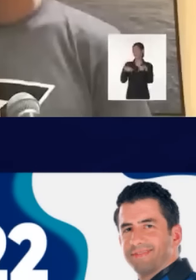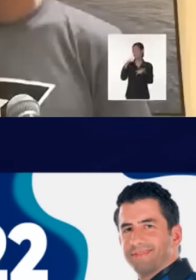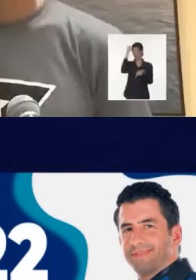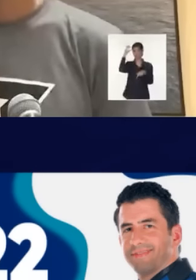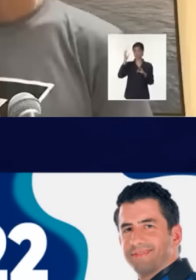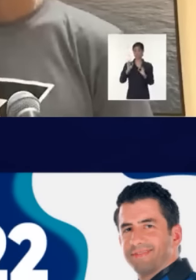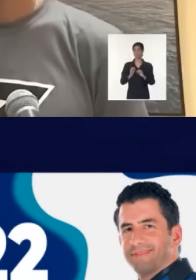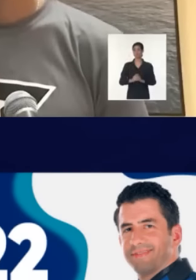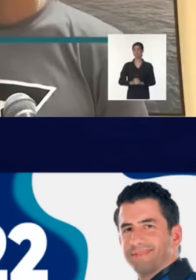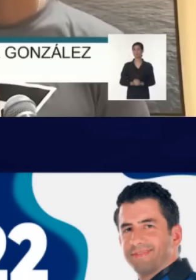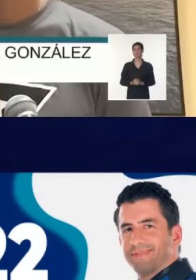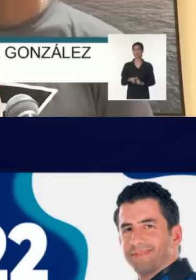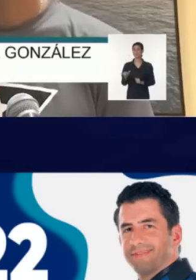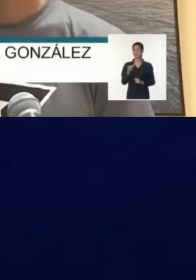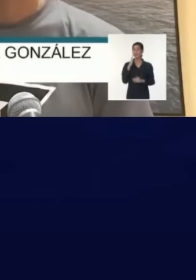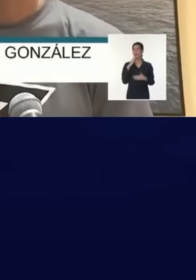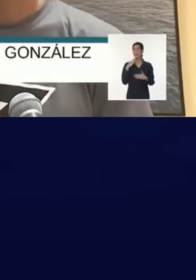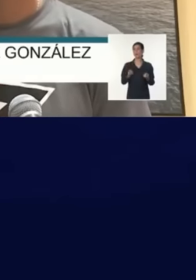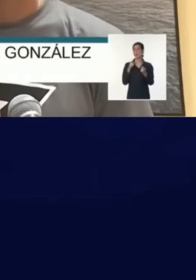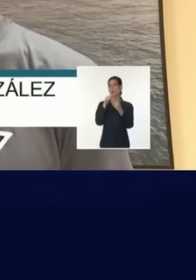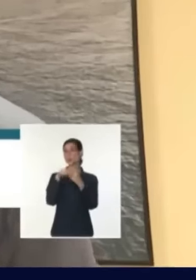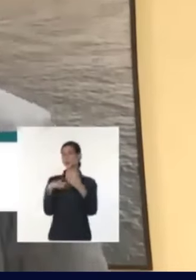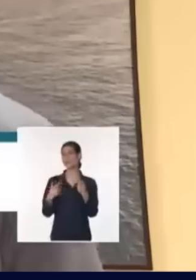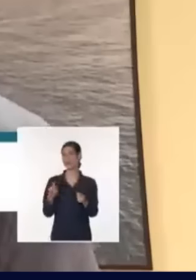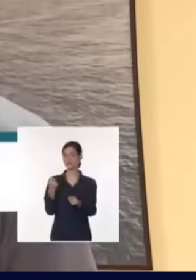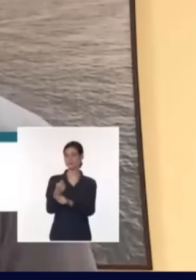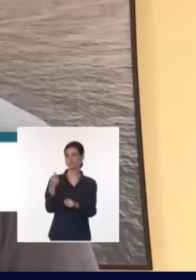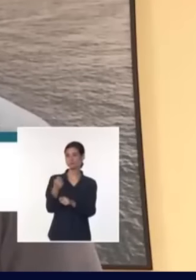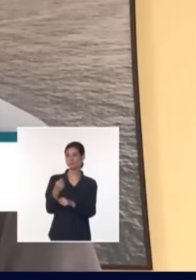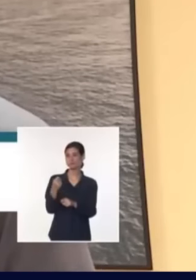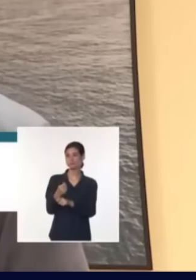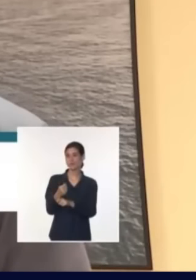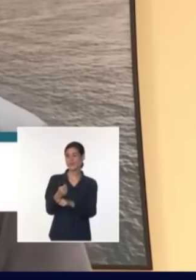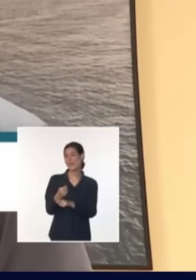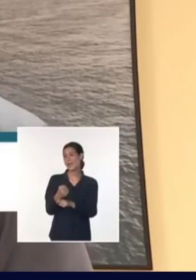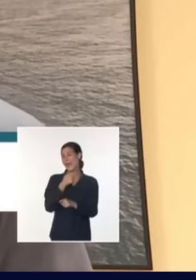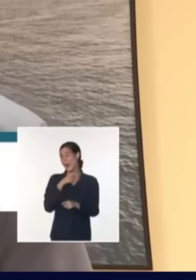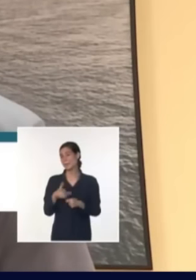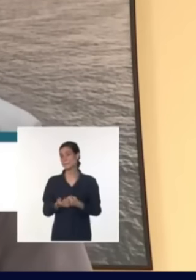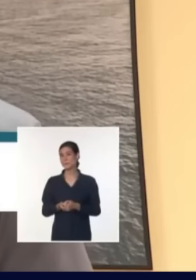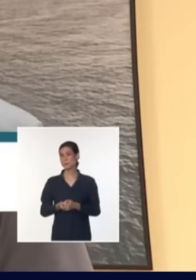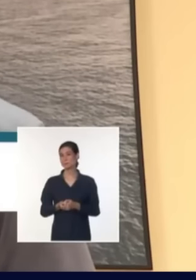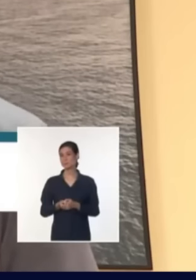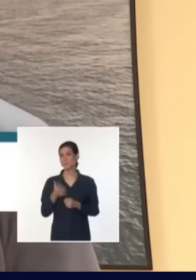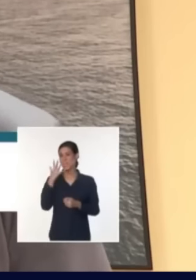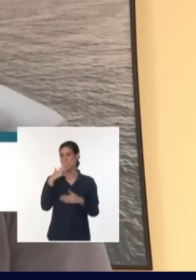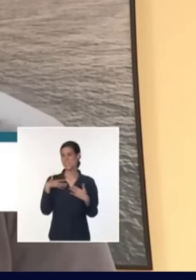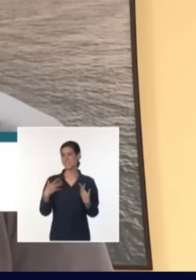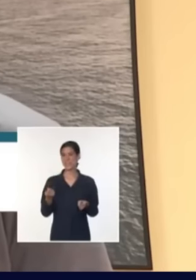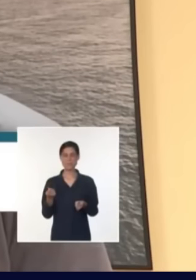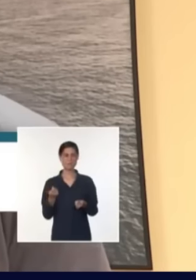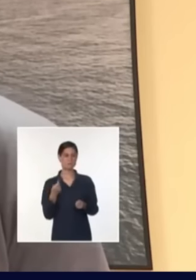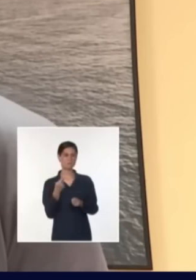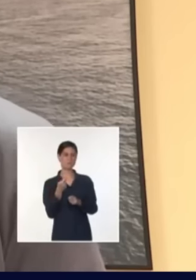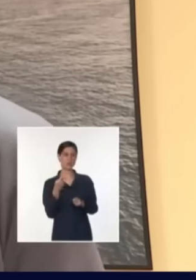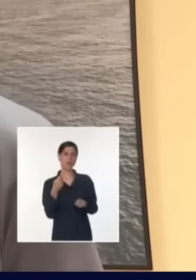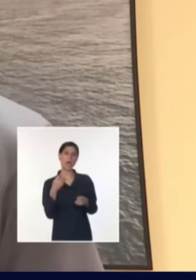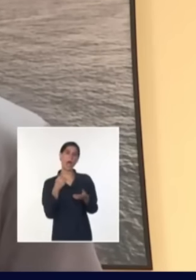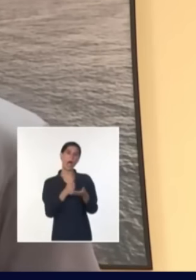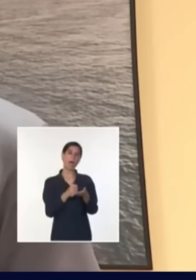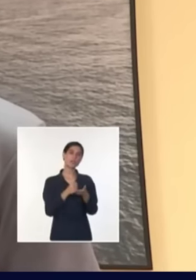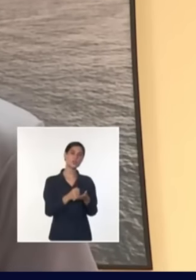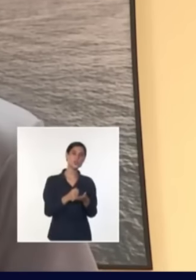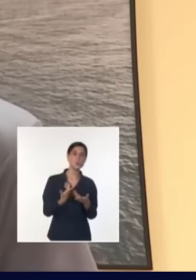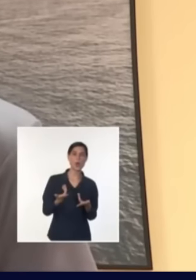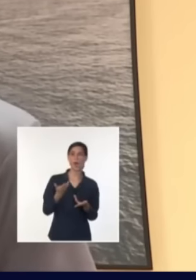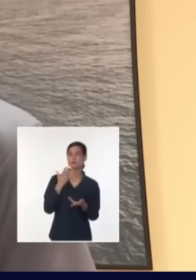También a formar parte no solamente de quién emite, cuáles son los planteamientos que tenemos, sino cómo formamos parte también de esa solución adecuada.